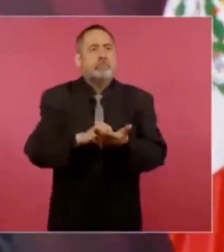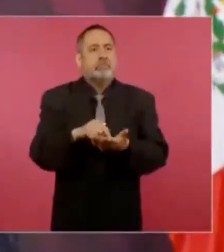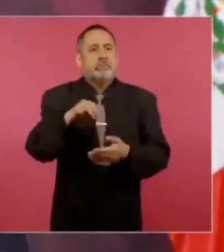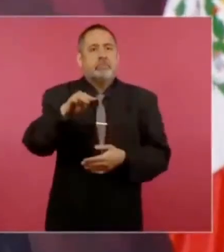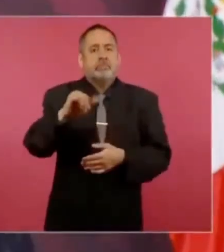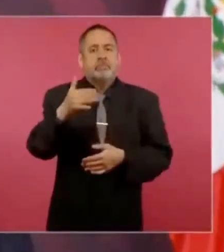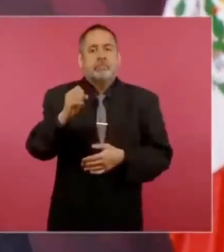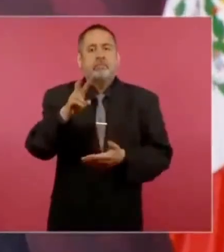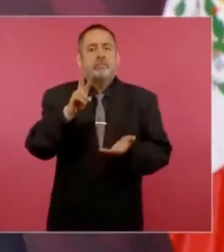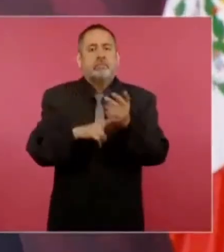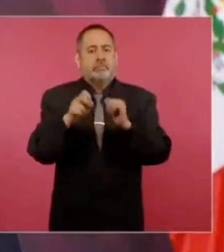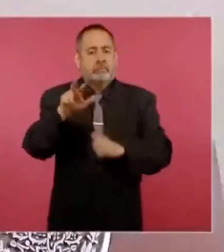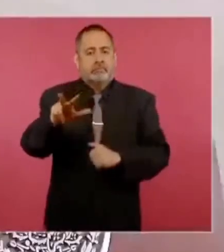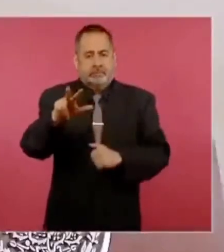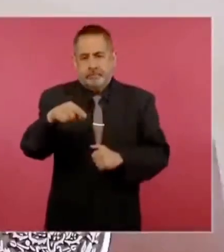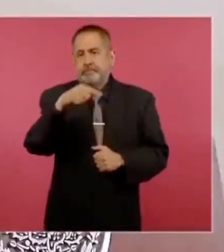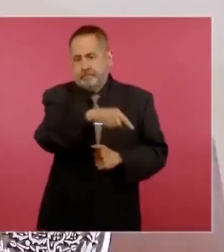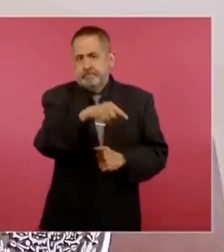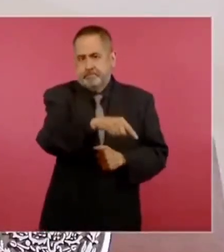18